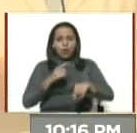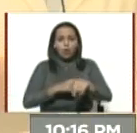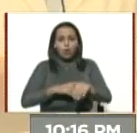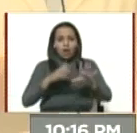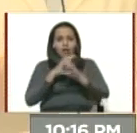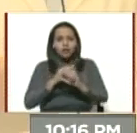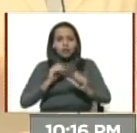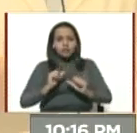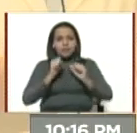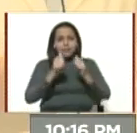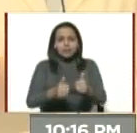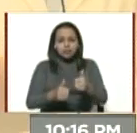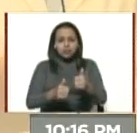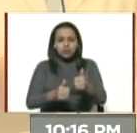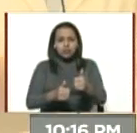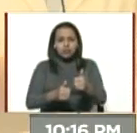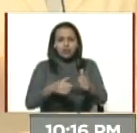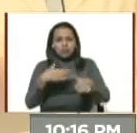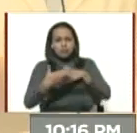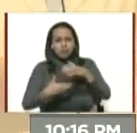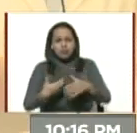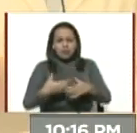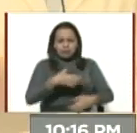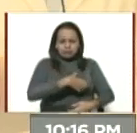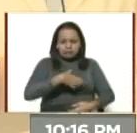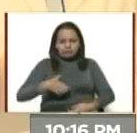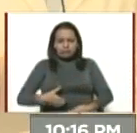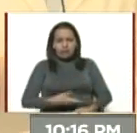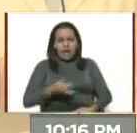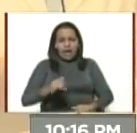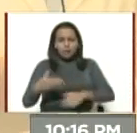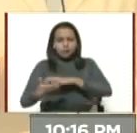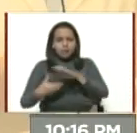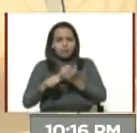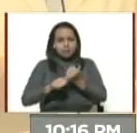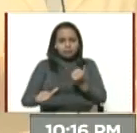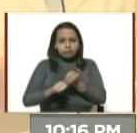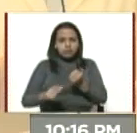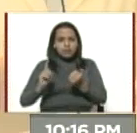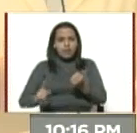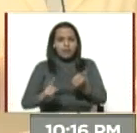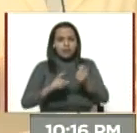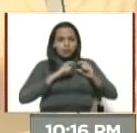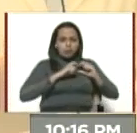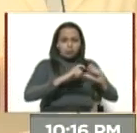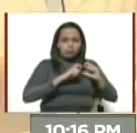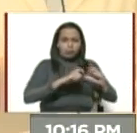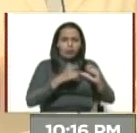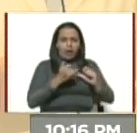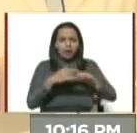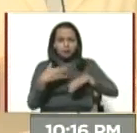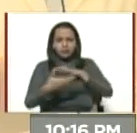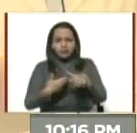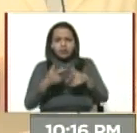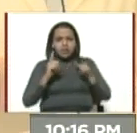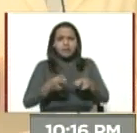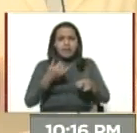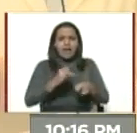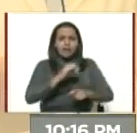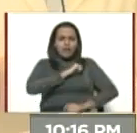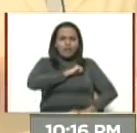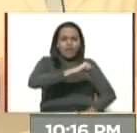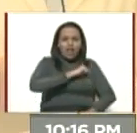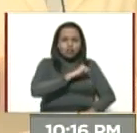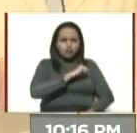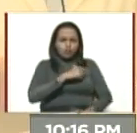empezó a presentar falla multiórgano, falla renal, falla cardiovascular, y también lamentablemente hizo un infarto agudo